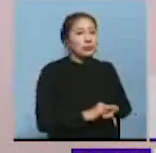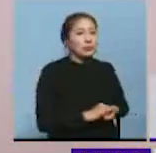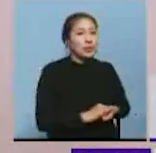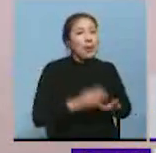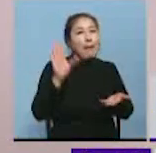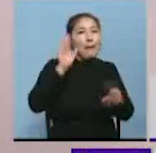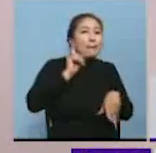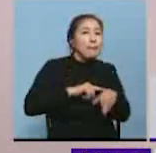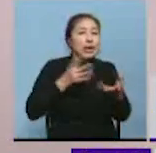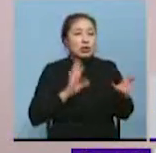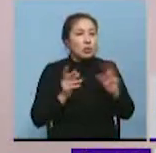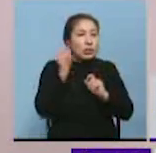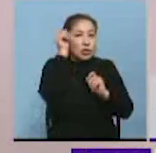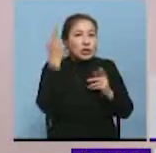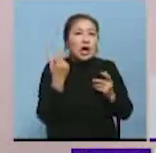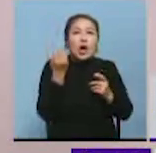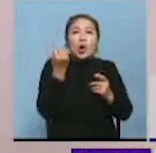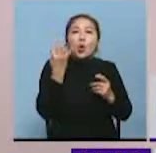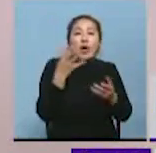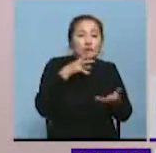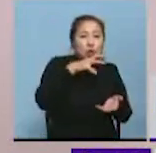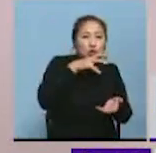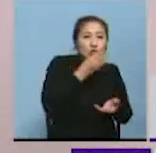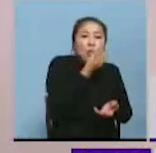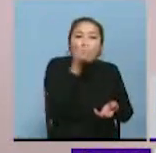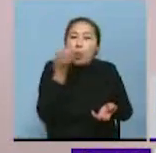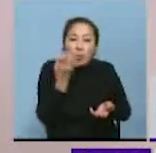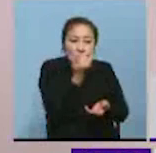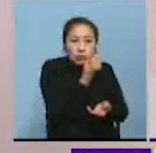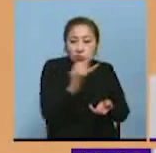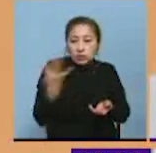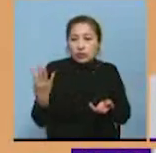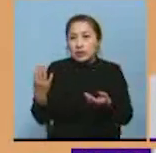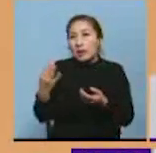¿Más o menos se tiene una idea de cuántos stand de comidas va a haber?